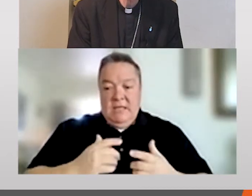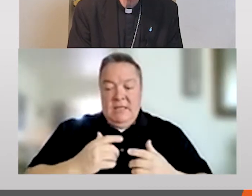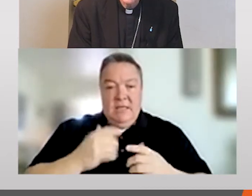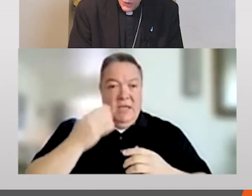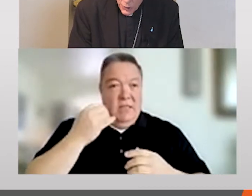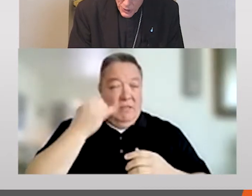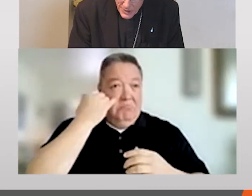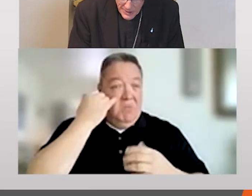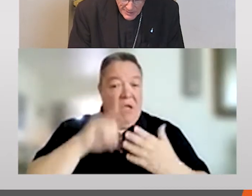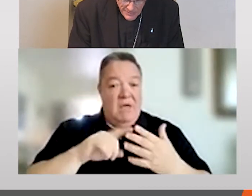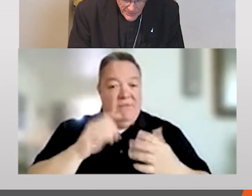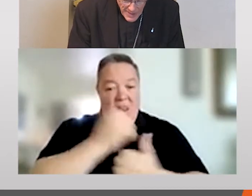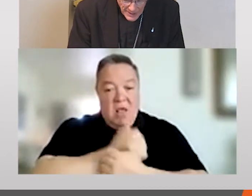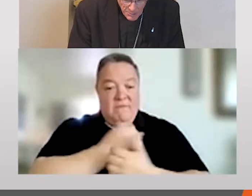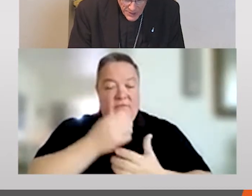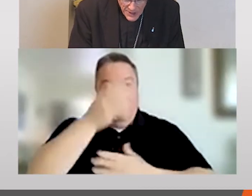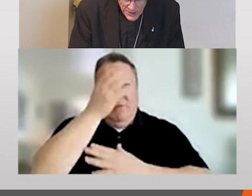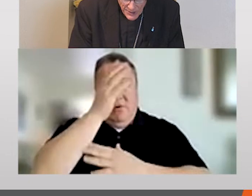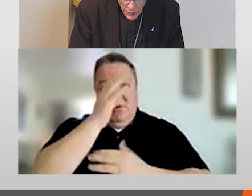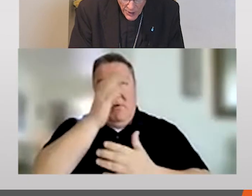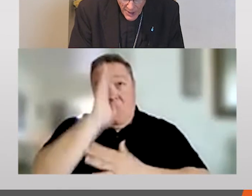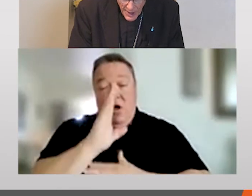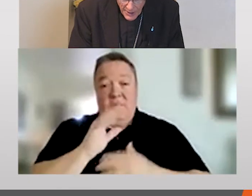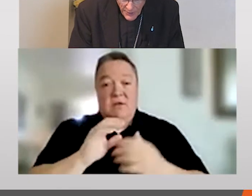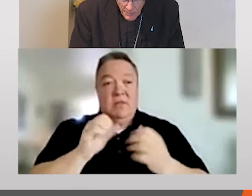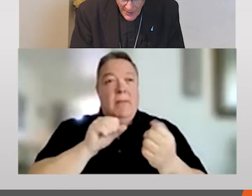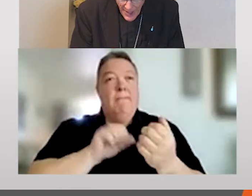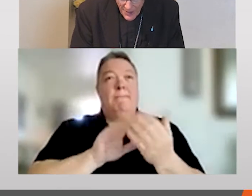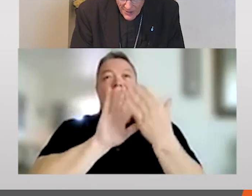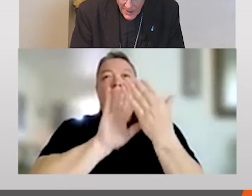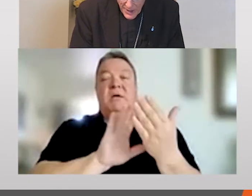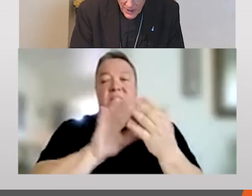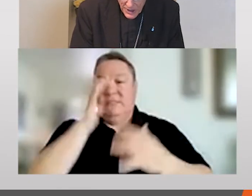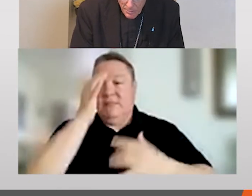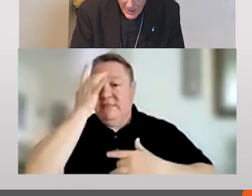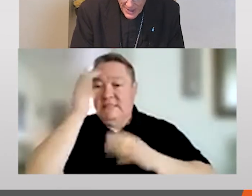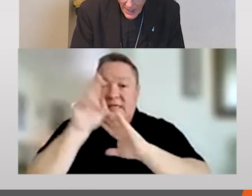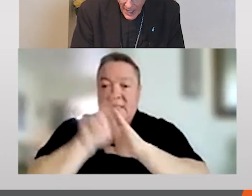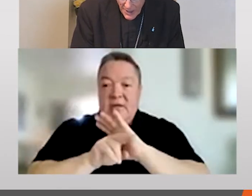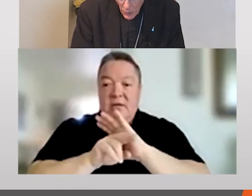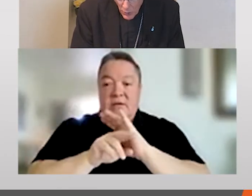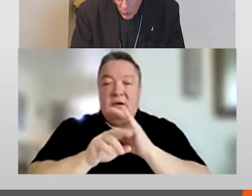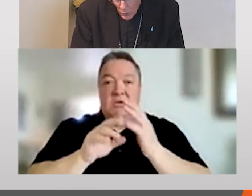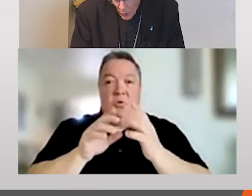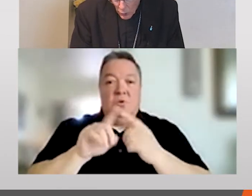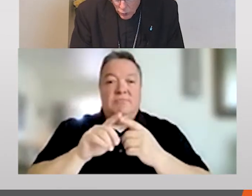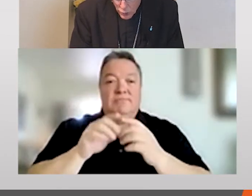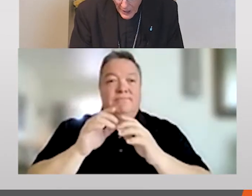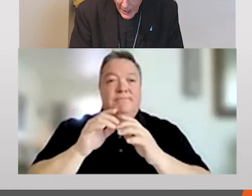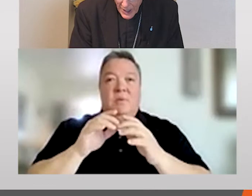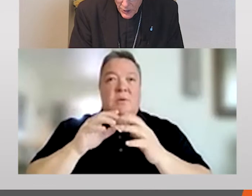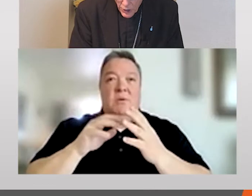amor de Dios. La presencia de una enfermedad, discapacidad u